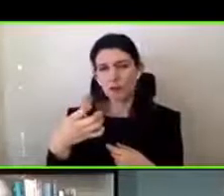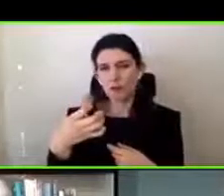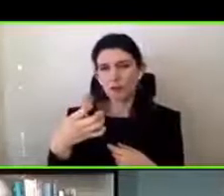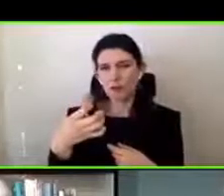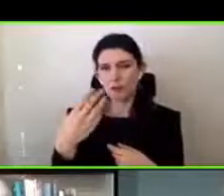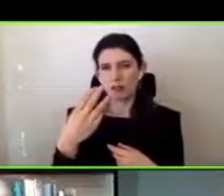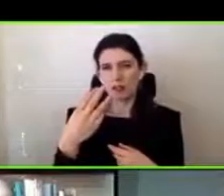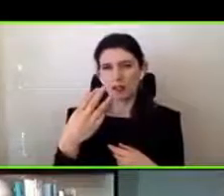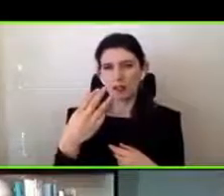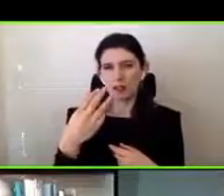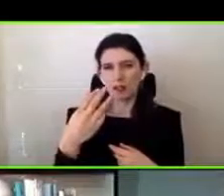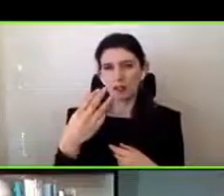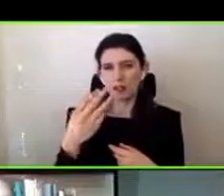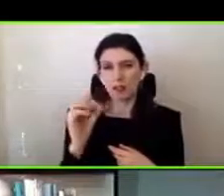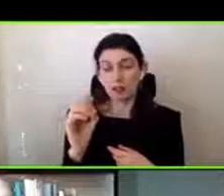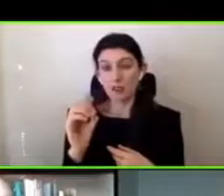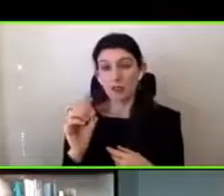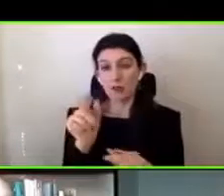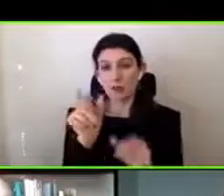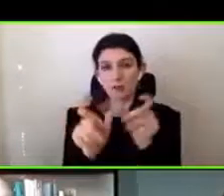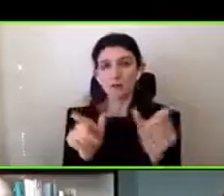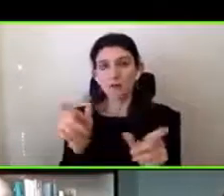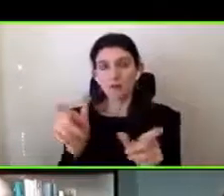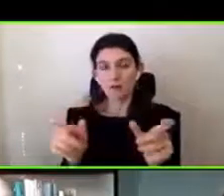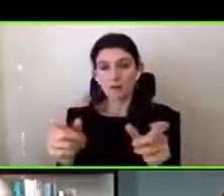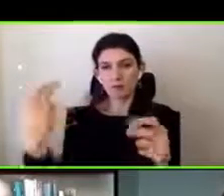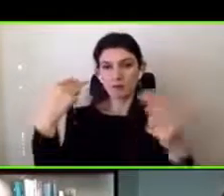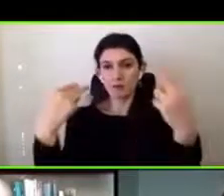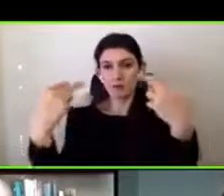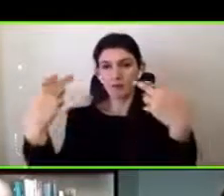430 personas que nos ven,